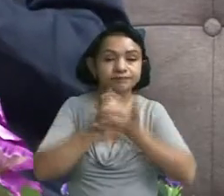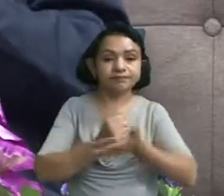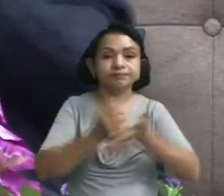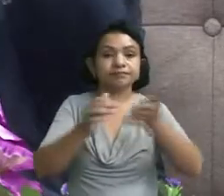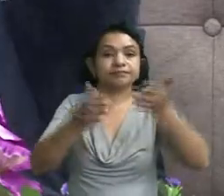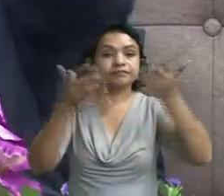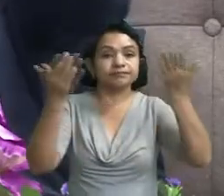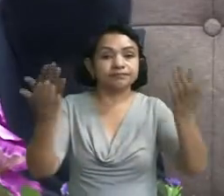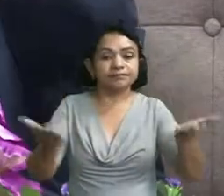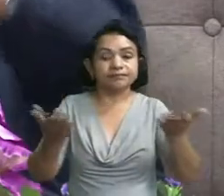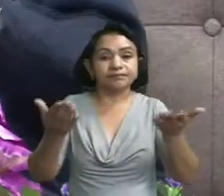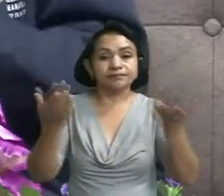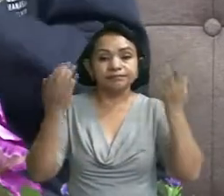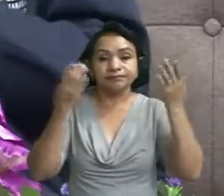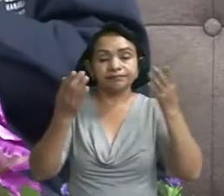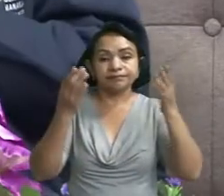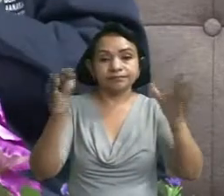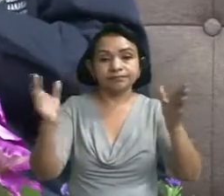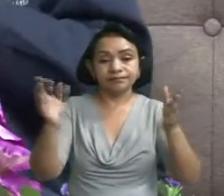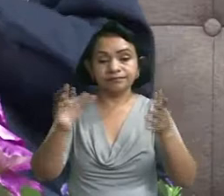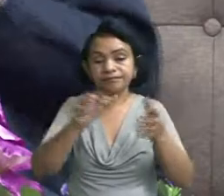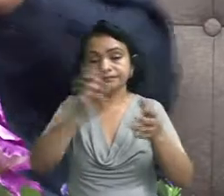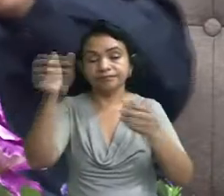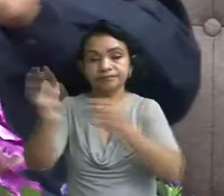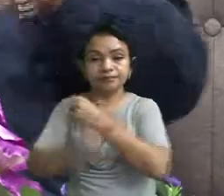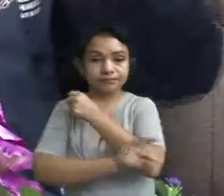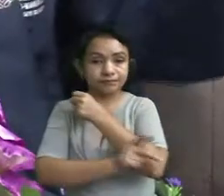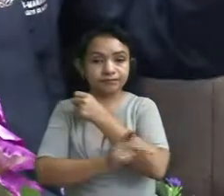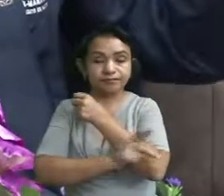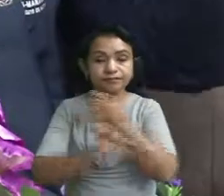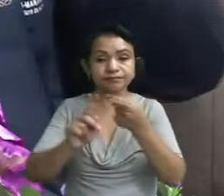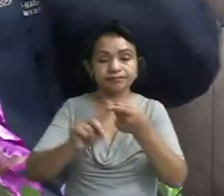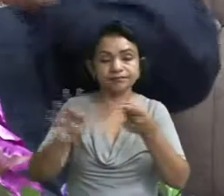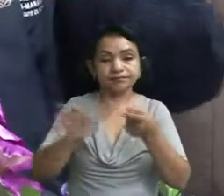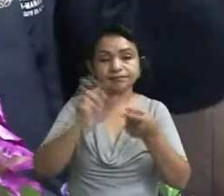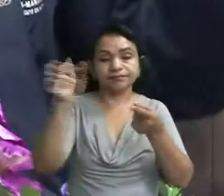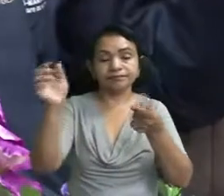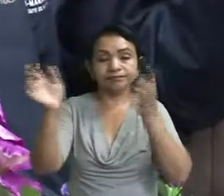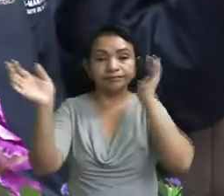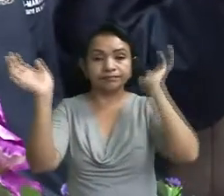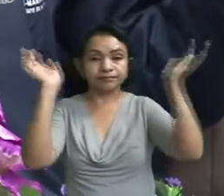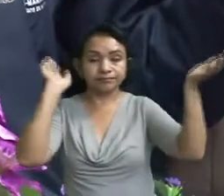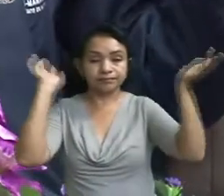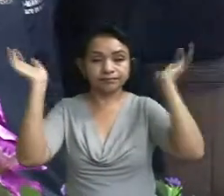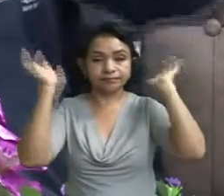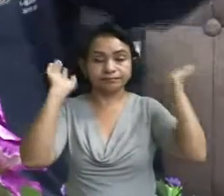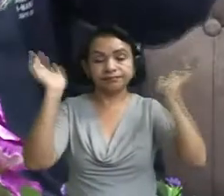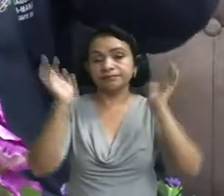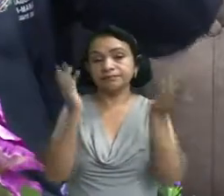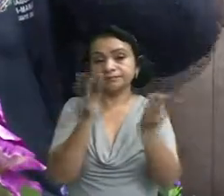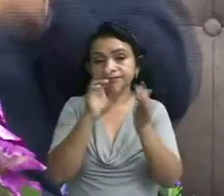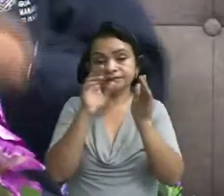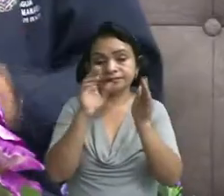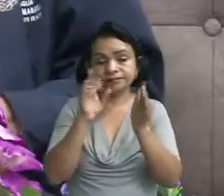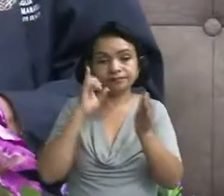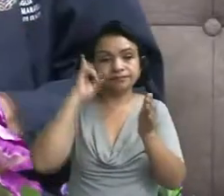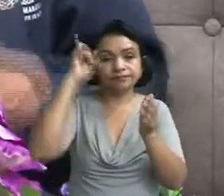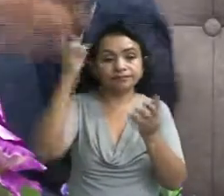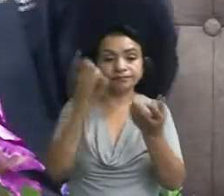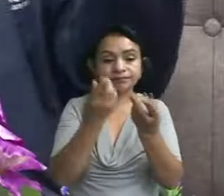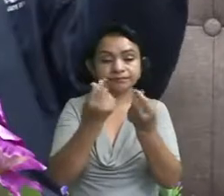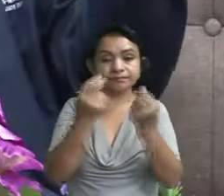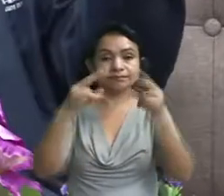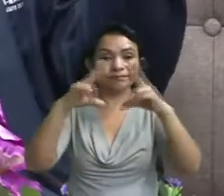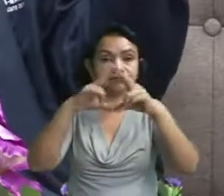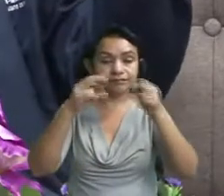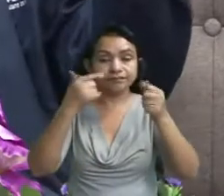también a ubicar productos en el exterior, okay, a tener otros mercados en el mundo, que ha ayudado al desarrollo económico de Nicaragua y